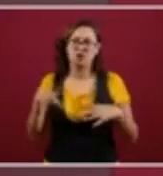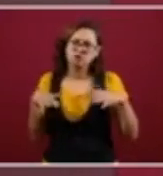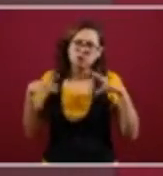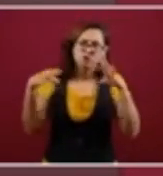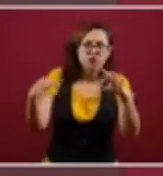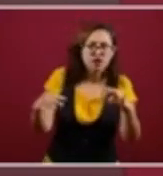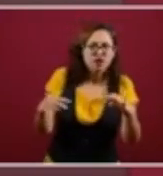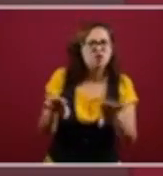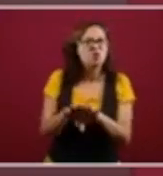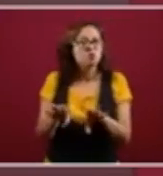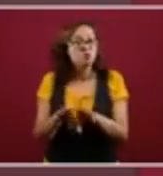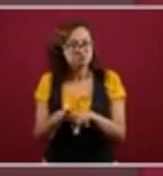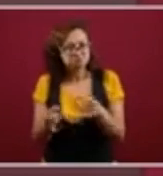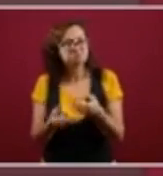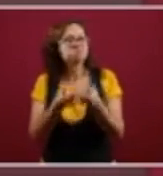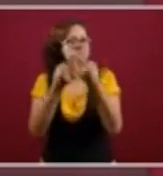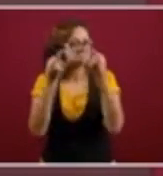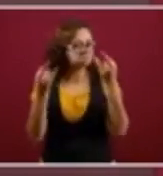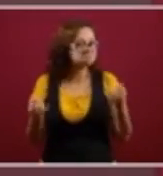Lomas.